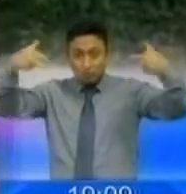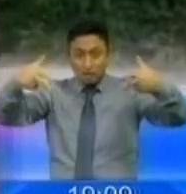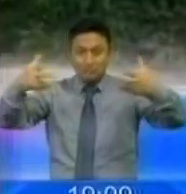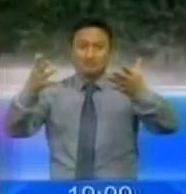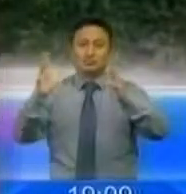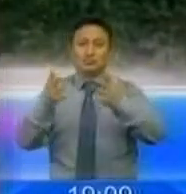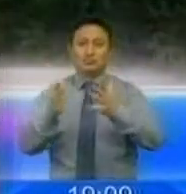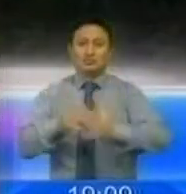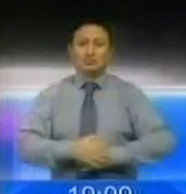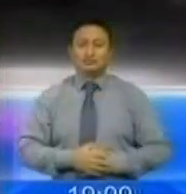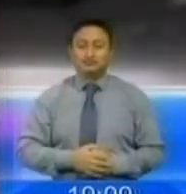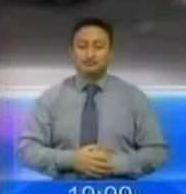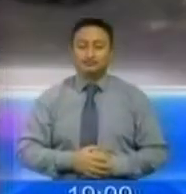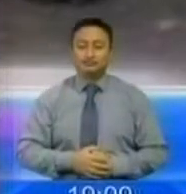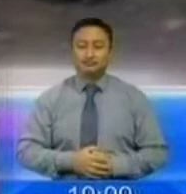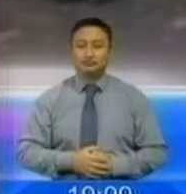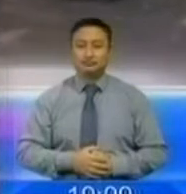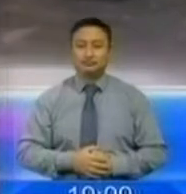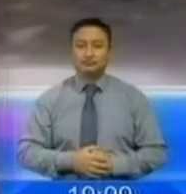seguridad.